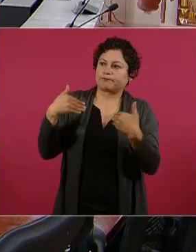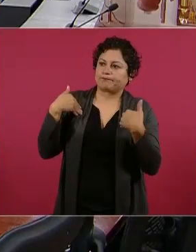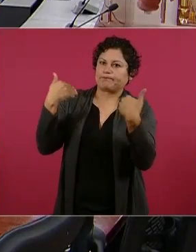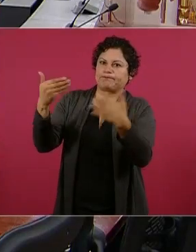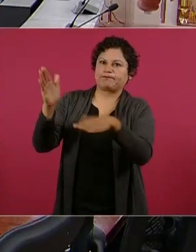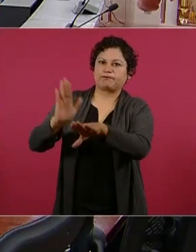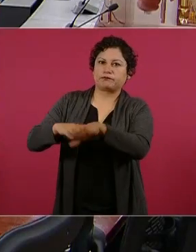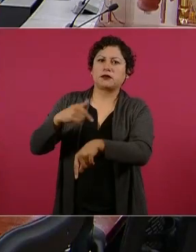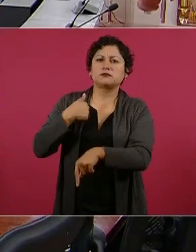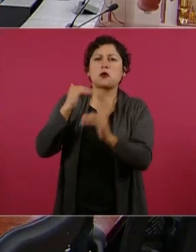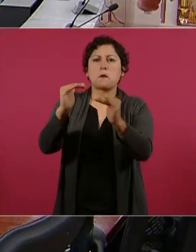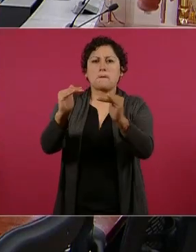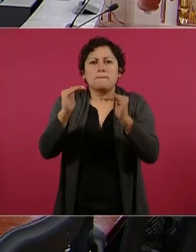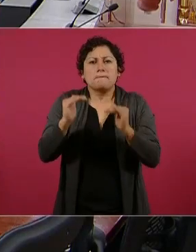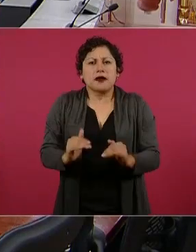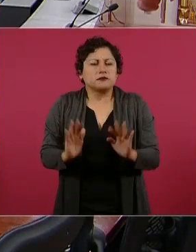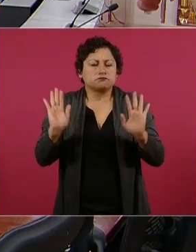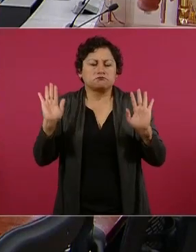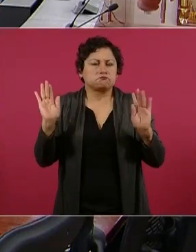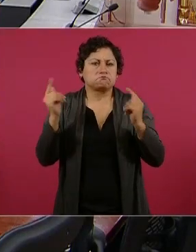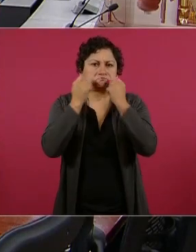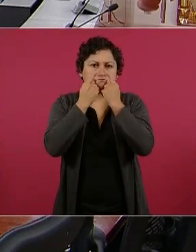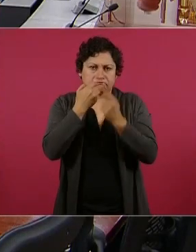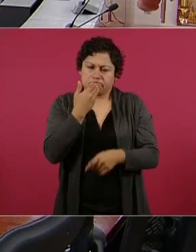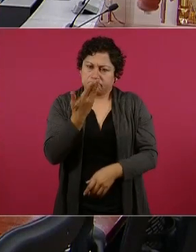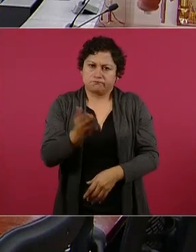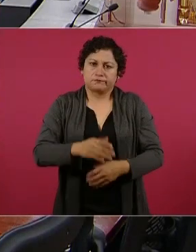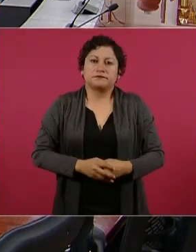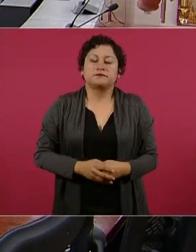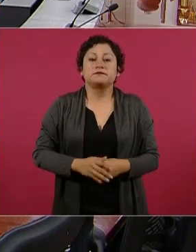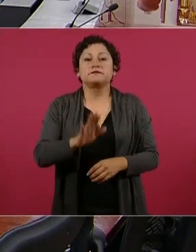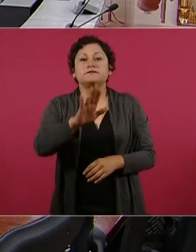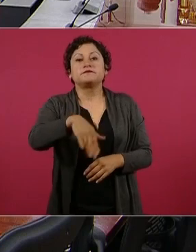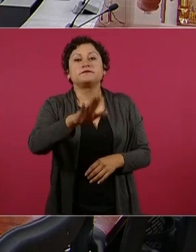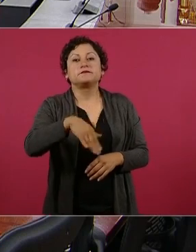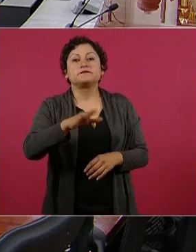con eso. Nada más para cerrar, retomando el tema Ayotzinapa,